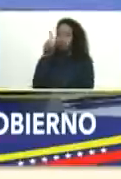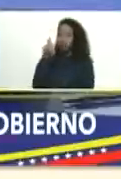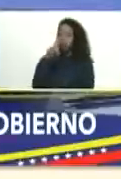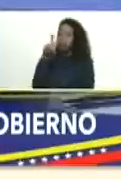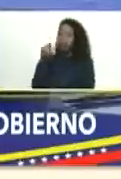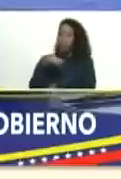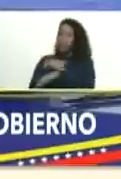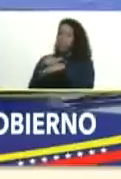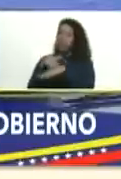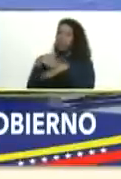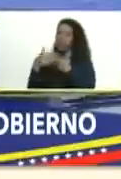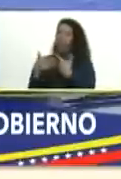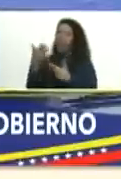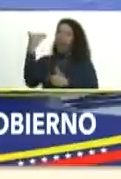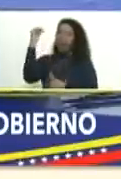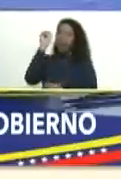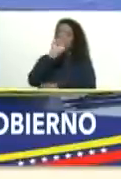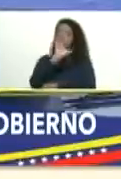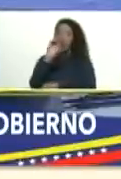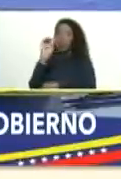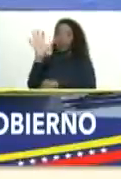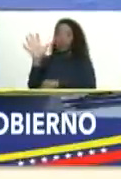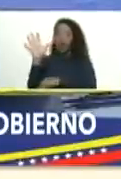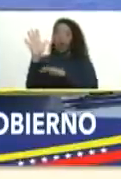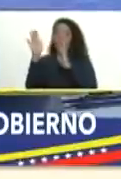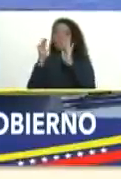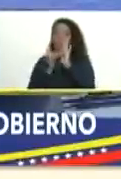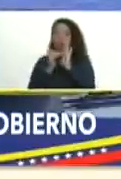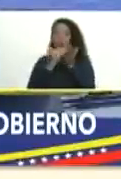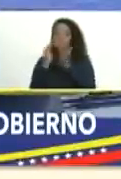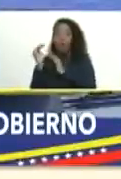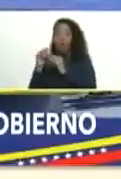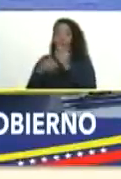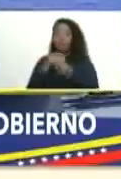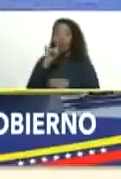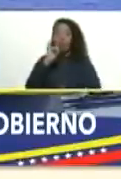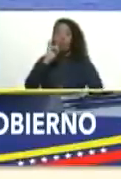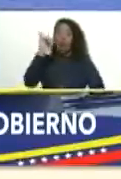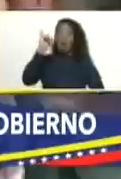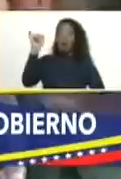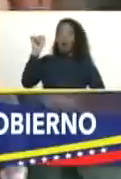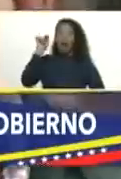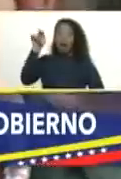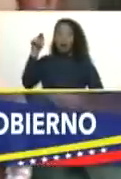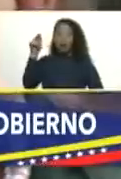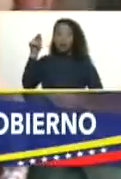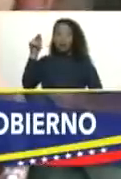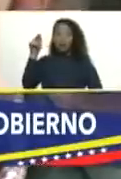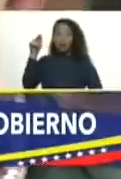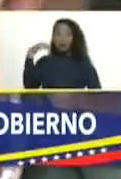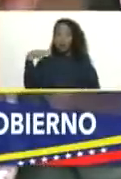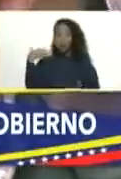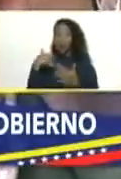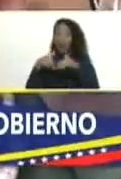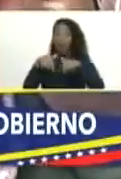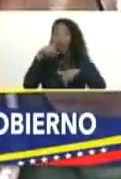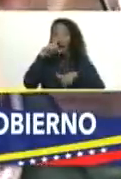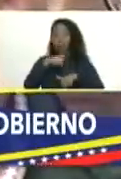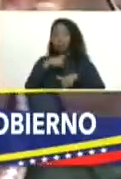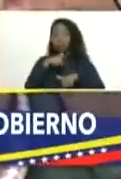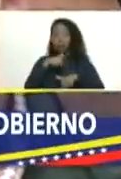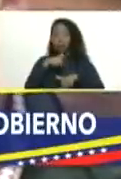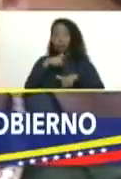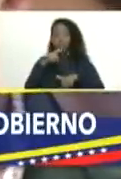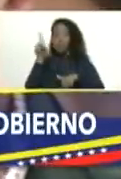¿qué hubieran sido de esas 105 mil comunidades que hicieron su denuncia por ahí durante este año si no